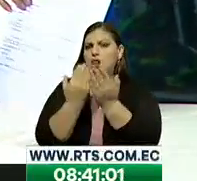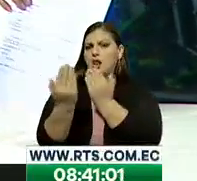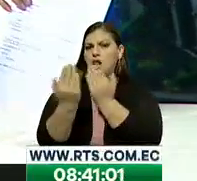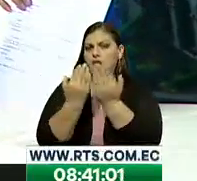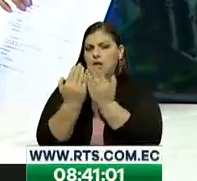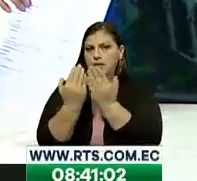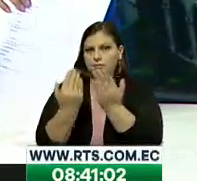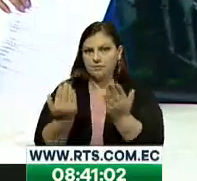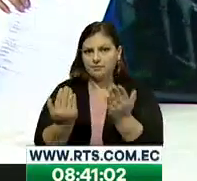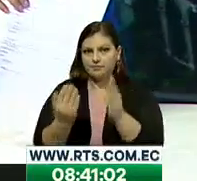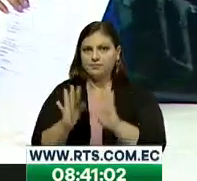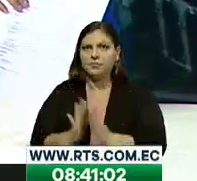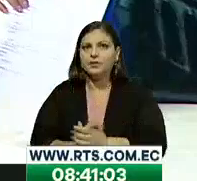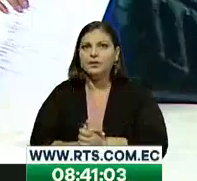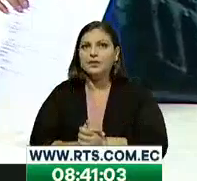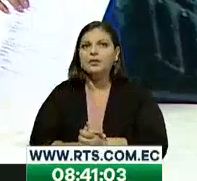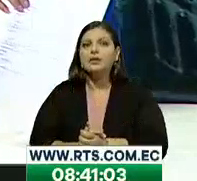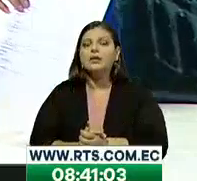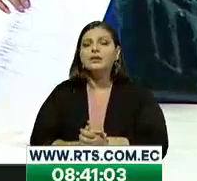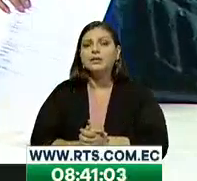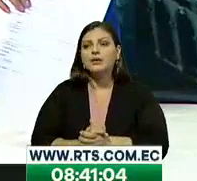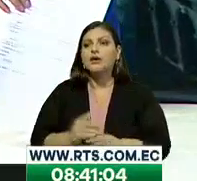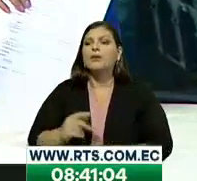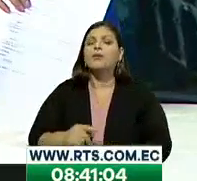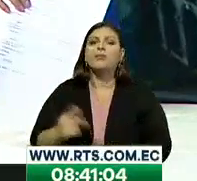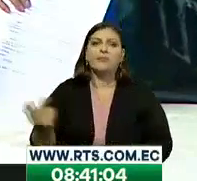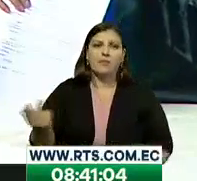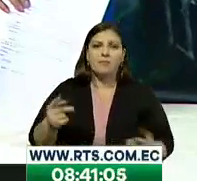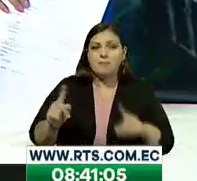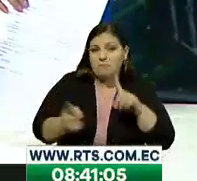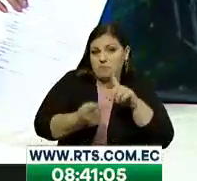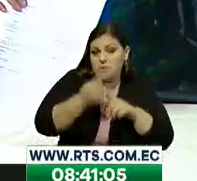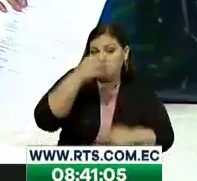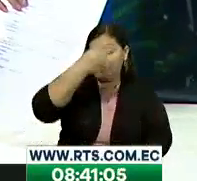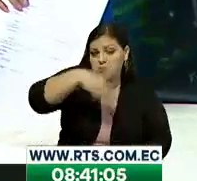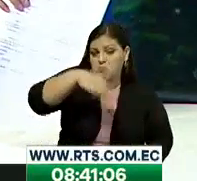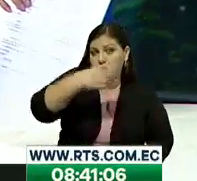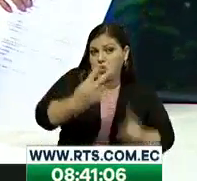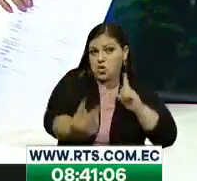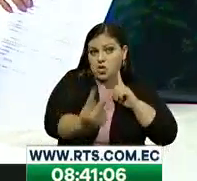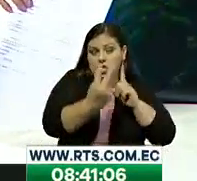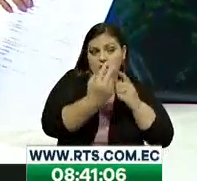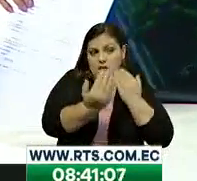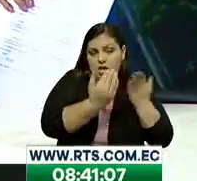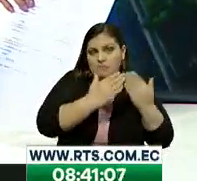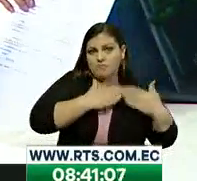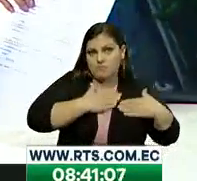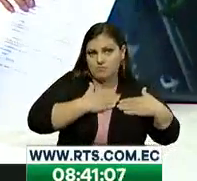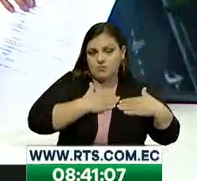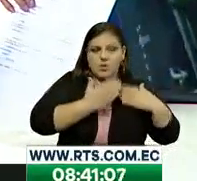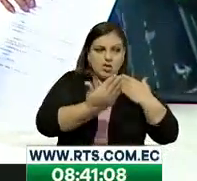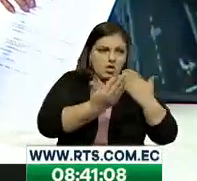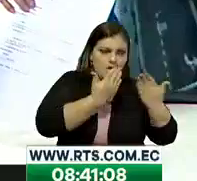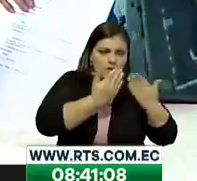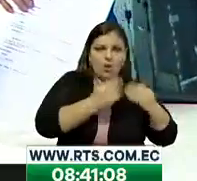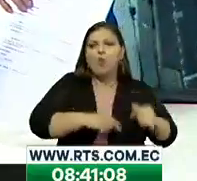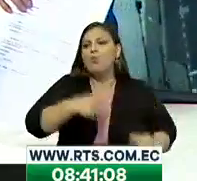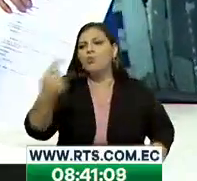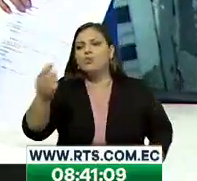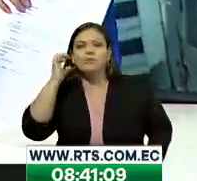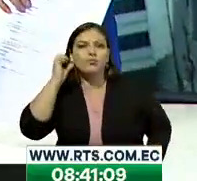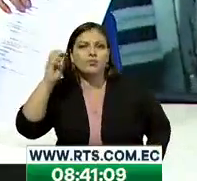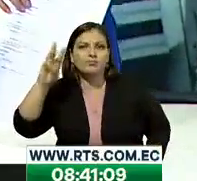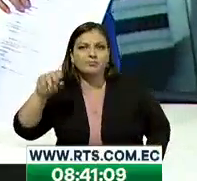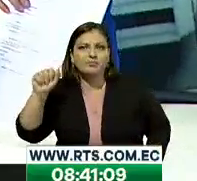viernes los atendió la señora matriz de zambrano y le dijo él fue la respuesta que cuando municipio termina en la repotenciación